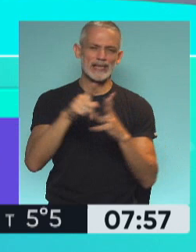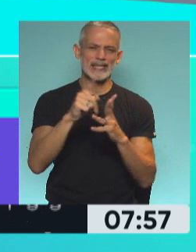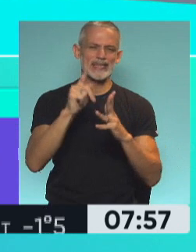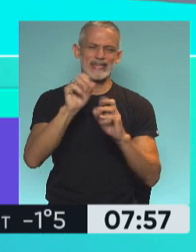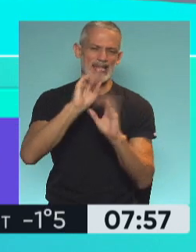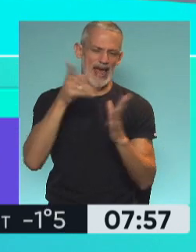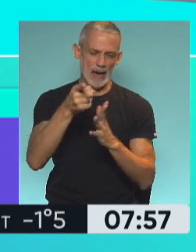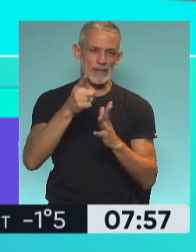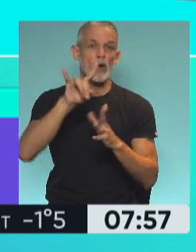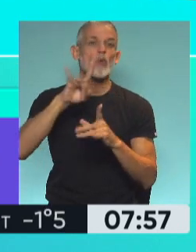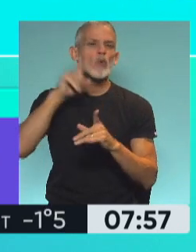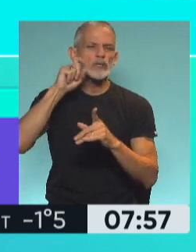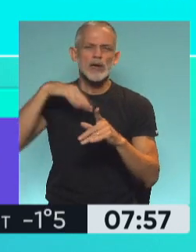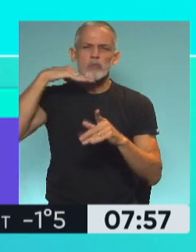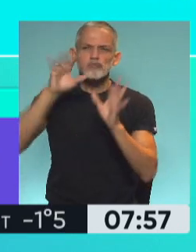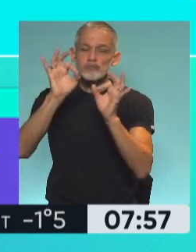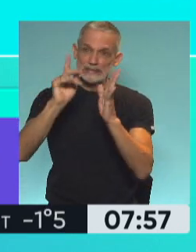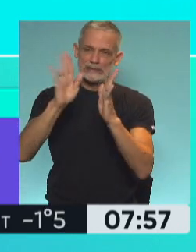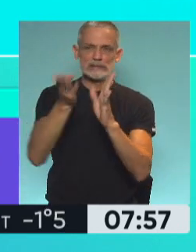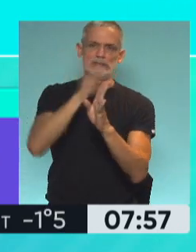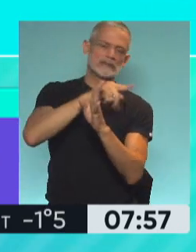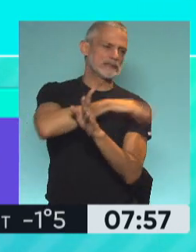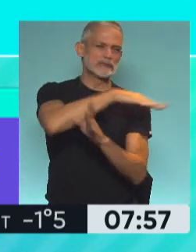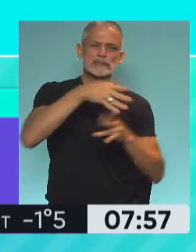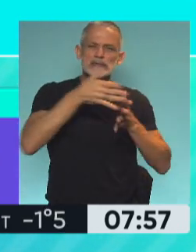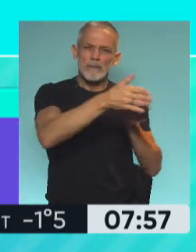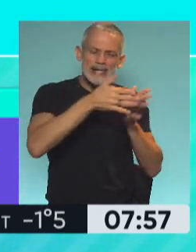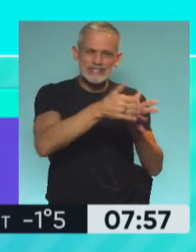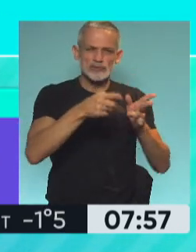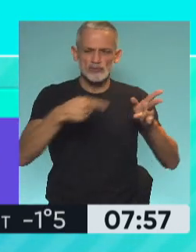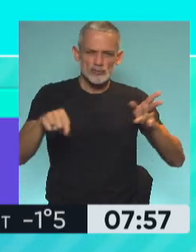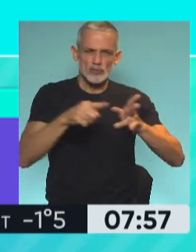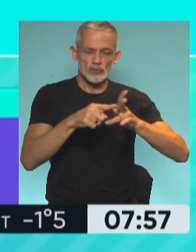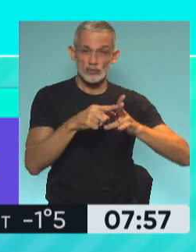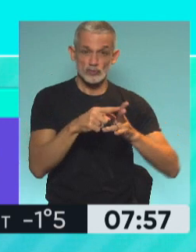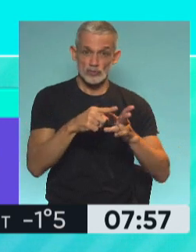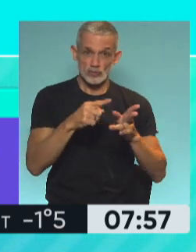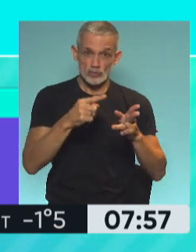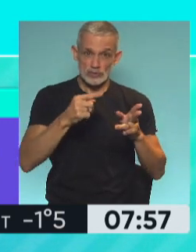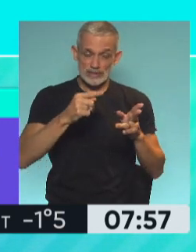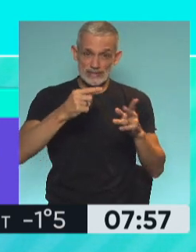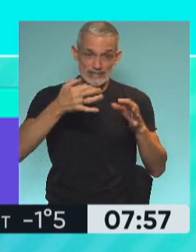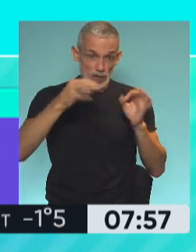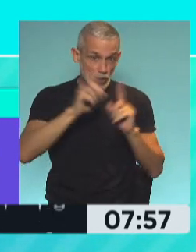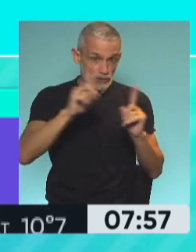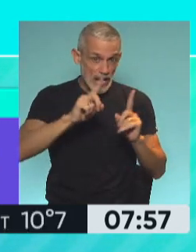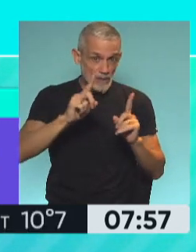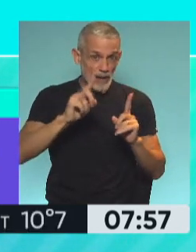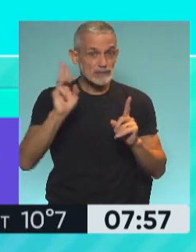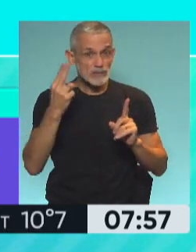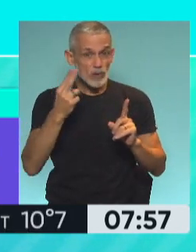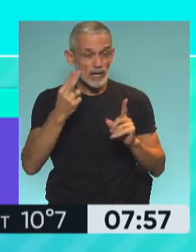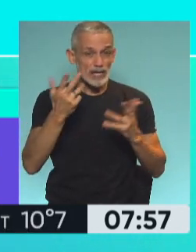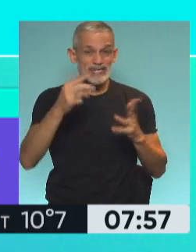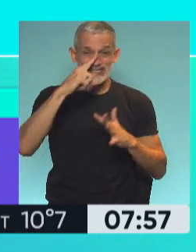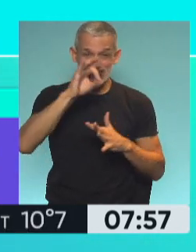las UTI ya están saturadas y tienen que utilizarse otros lugares como tal, no sobrevive. 7 de cada 10 en este momento en la